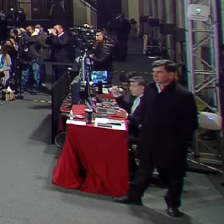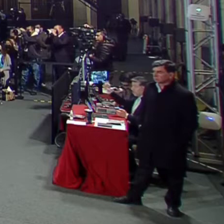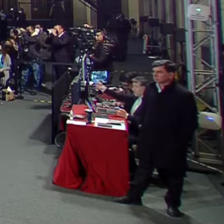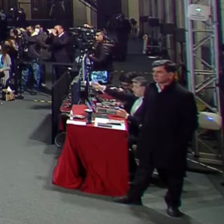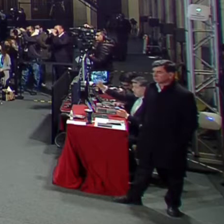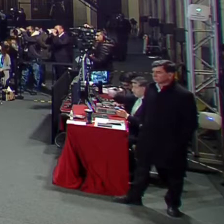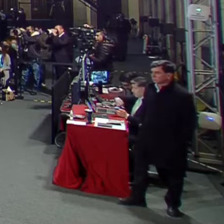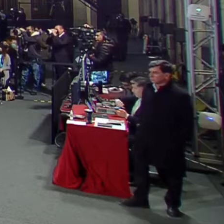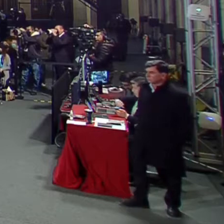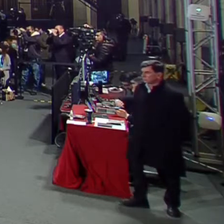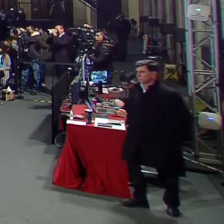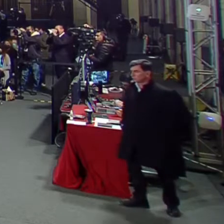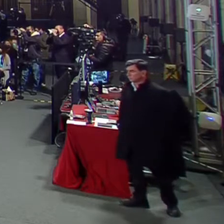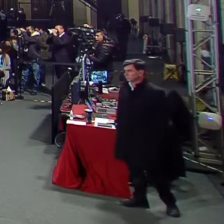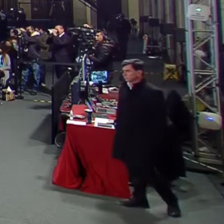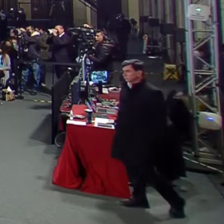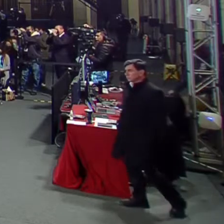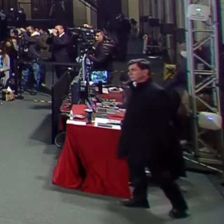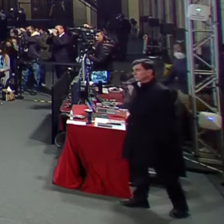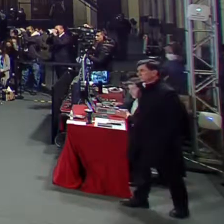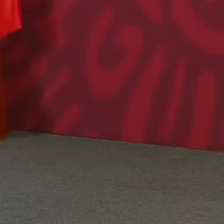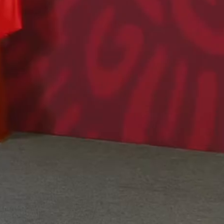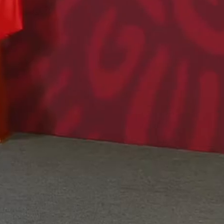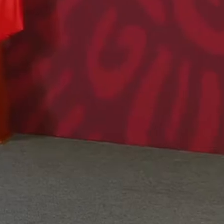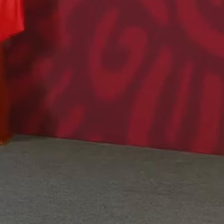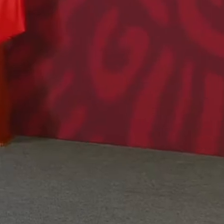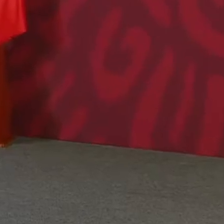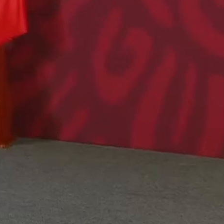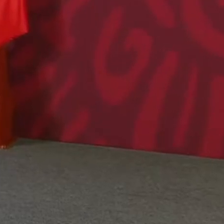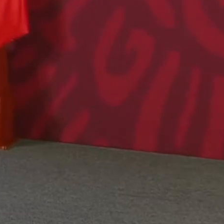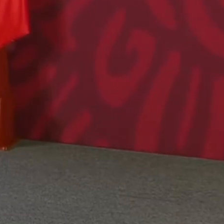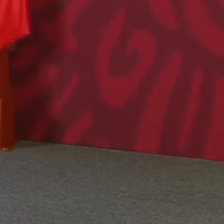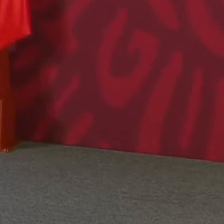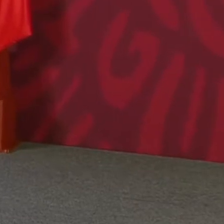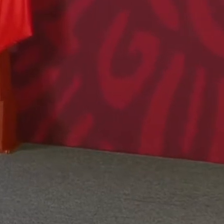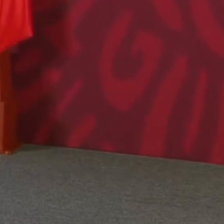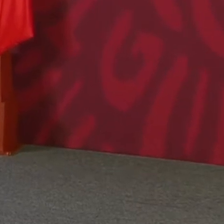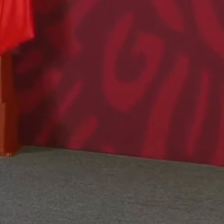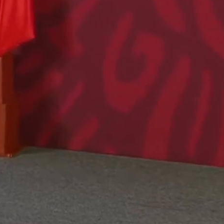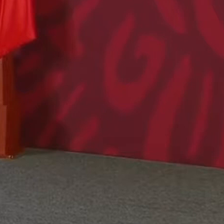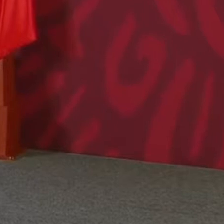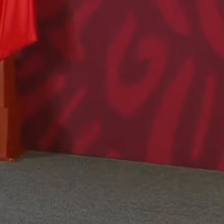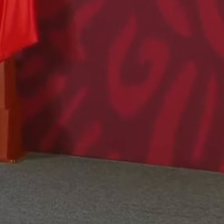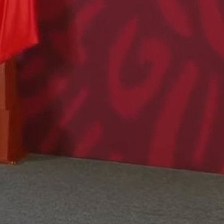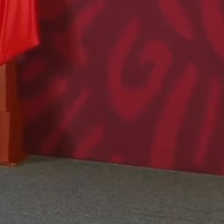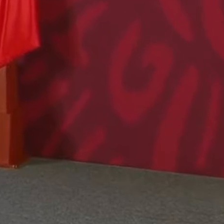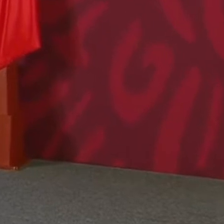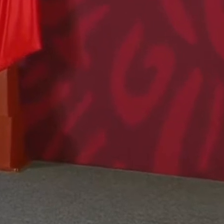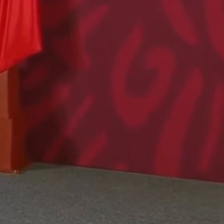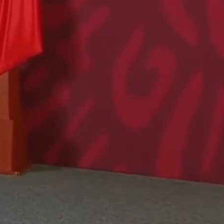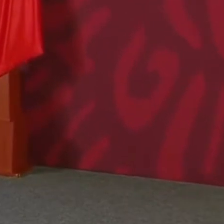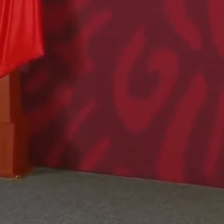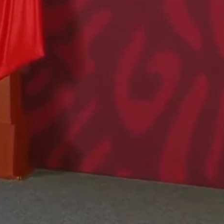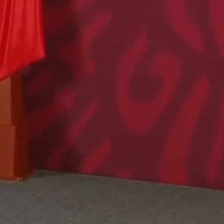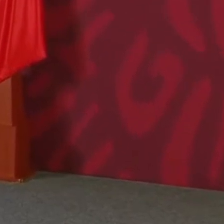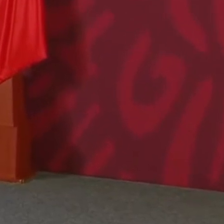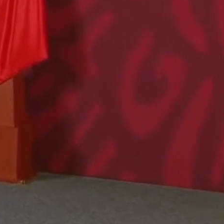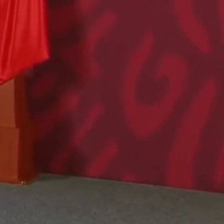revisando información, me encontré, a ver si ustedes pueden